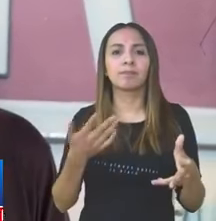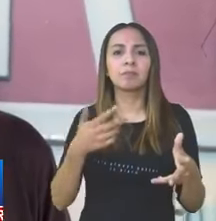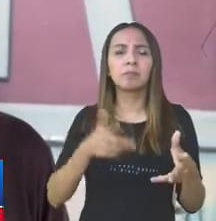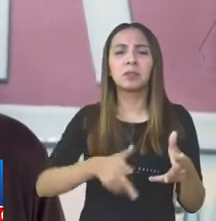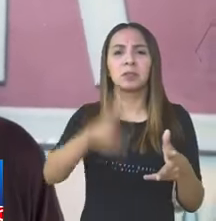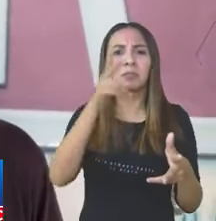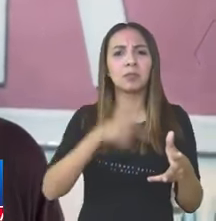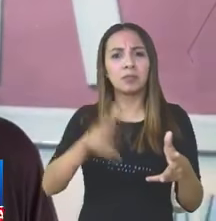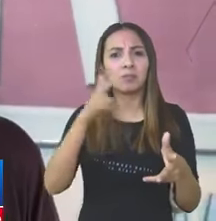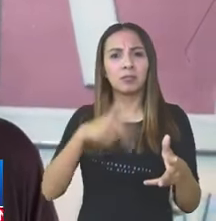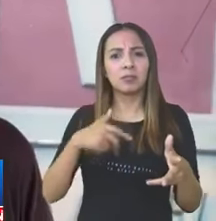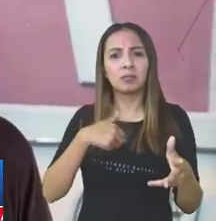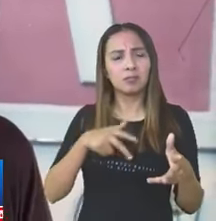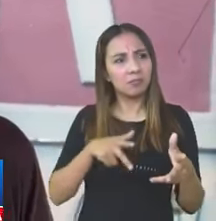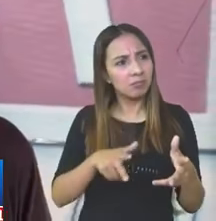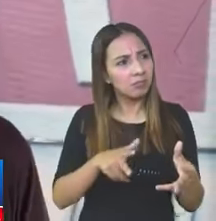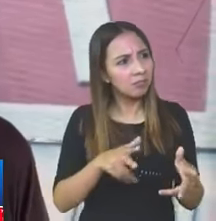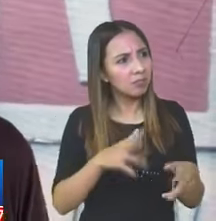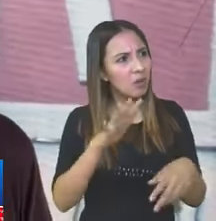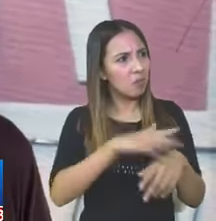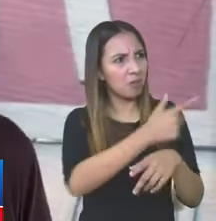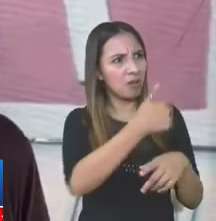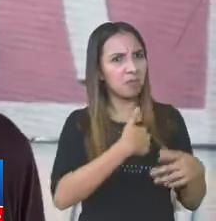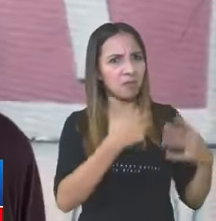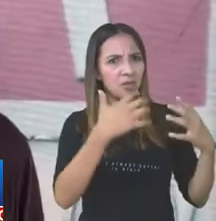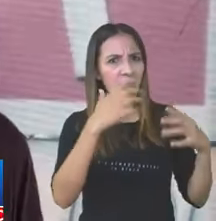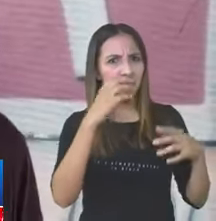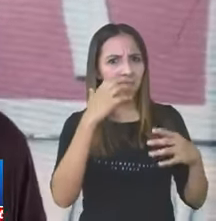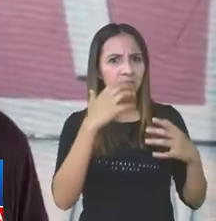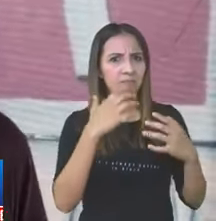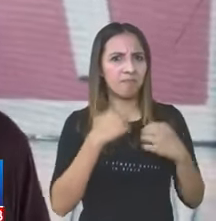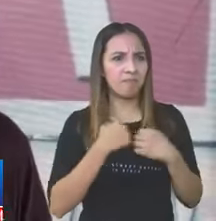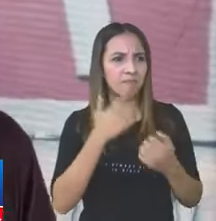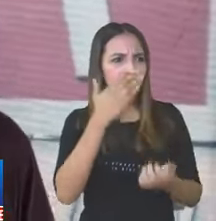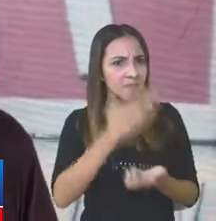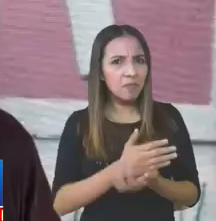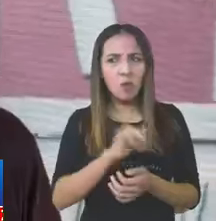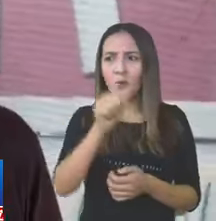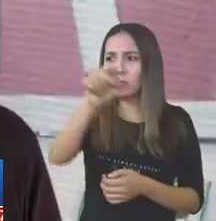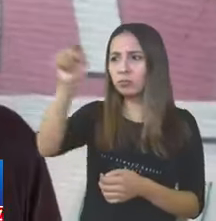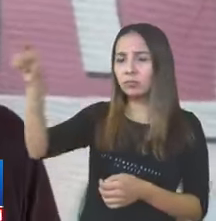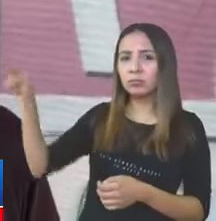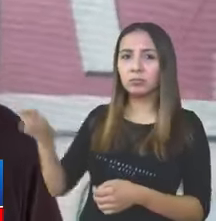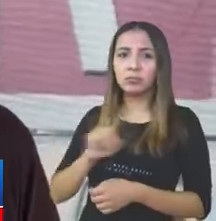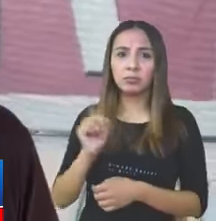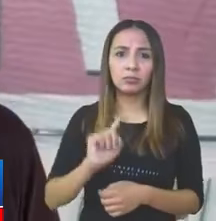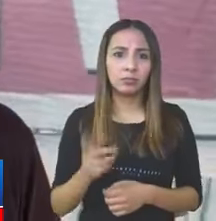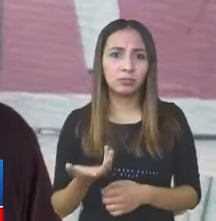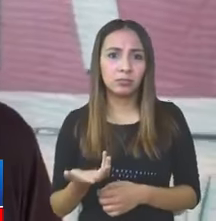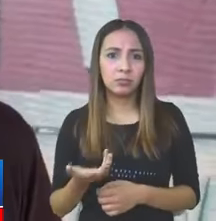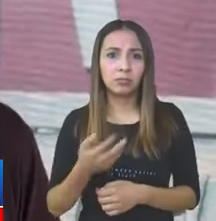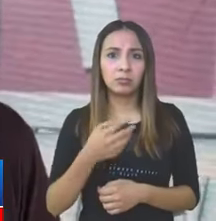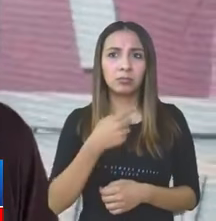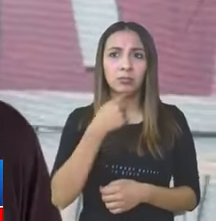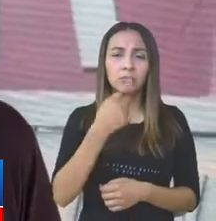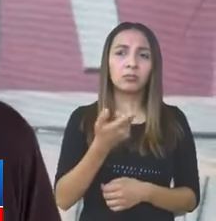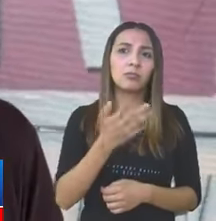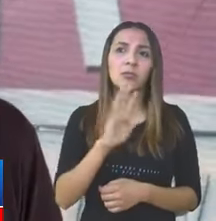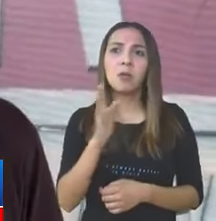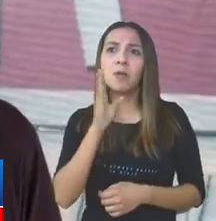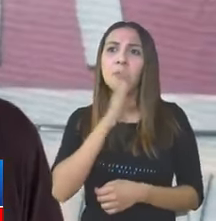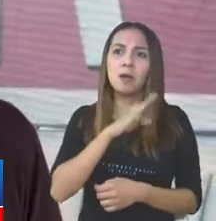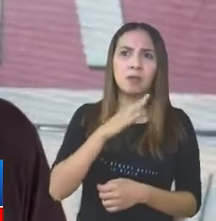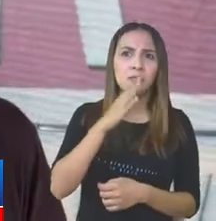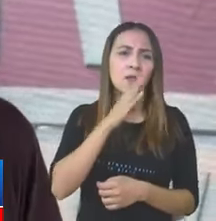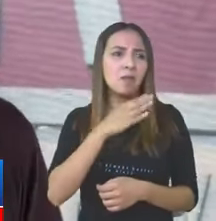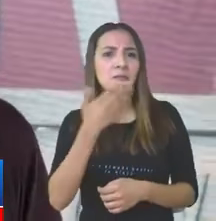le digo, oye, ¿por qué me estás parando a mí y otros carros no los paras? A lo que él se quedó callado y me dice, usted está mal, está esto bien, está esto mal.